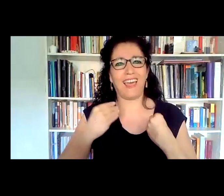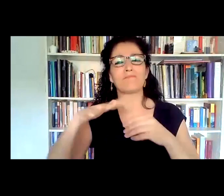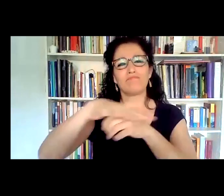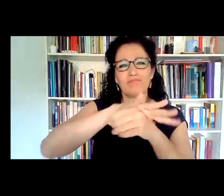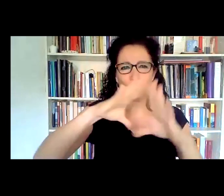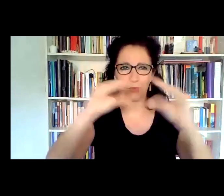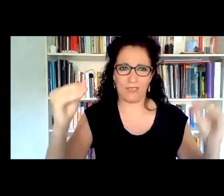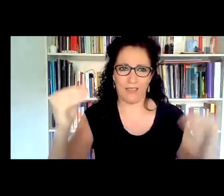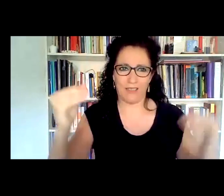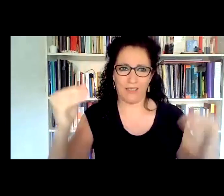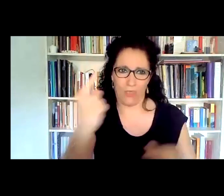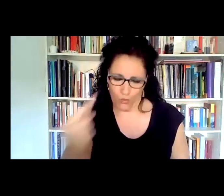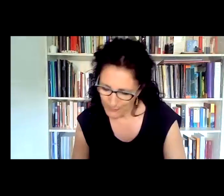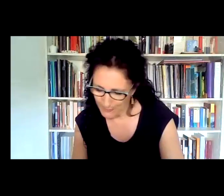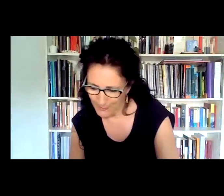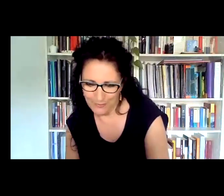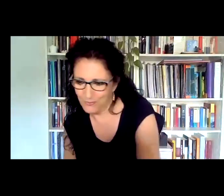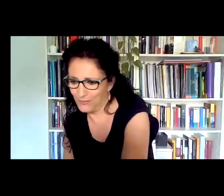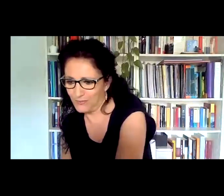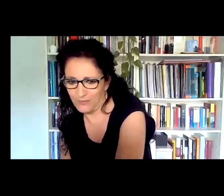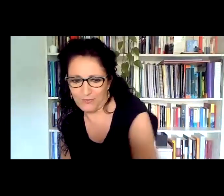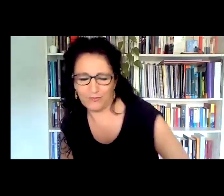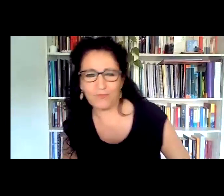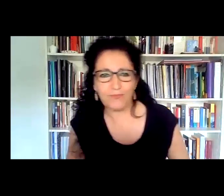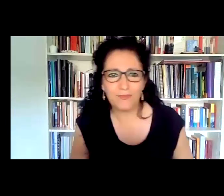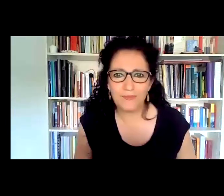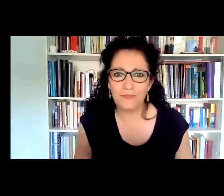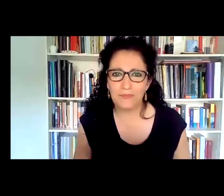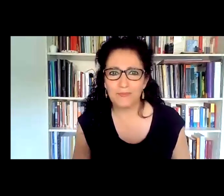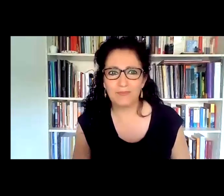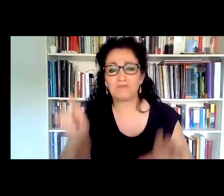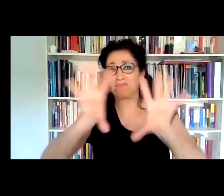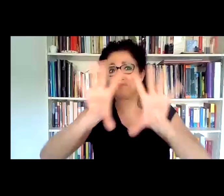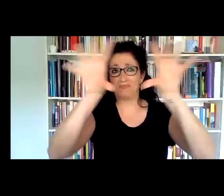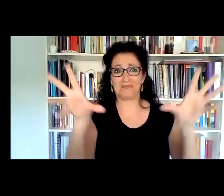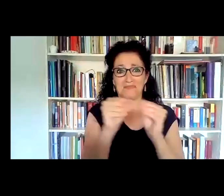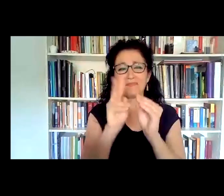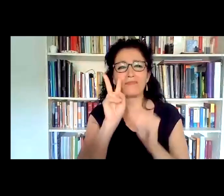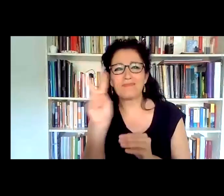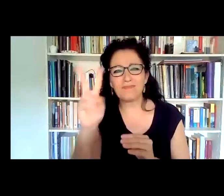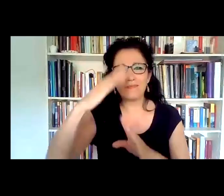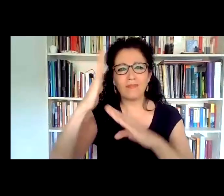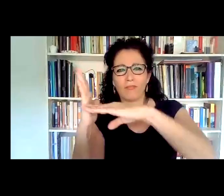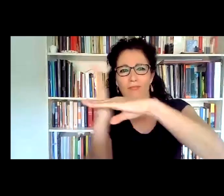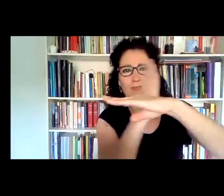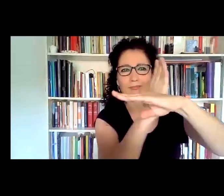de interés y de expertos, determinando el nivel de vitalidad lingüística de esta lengua en grado